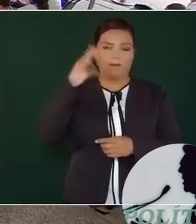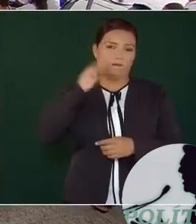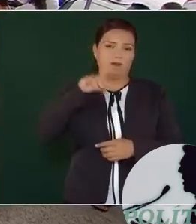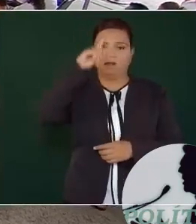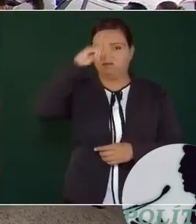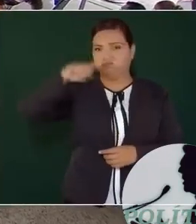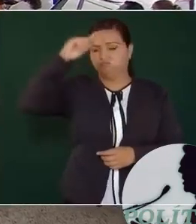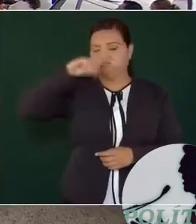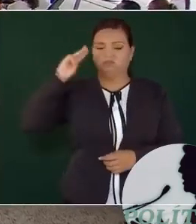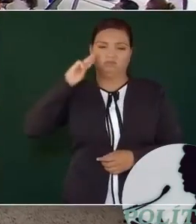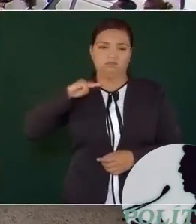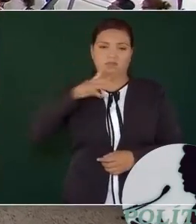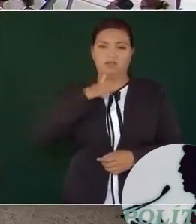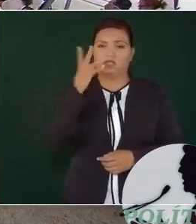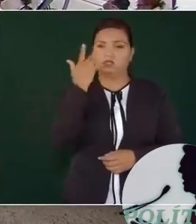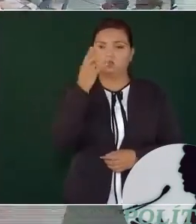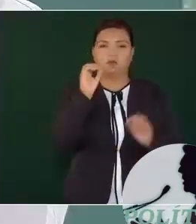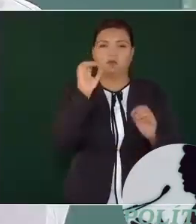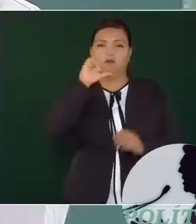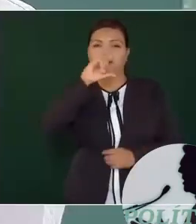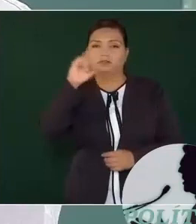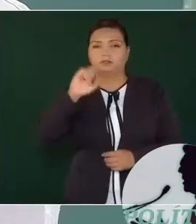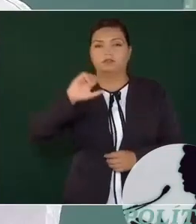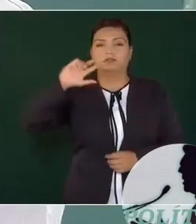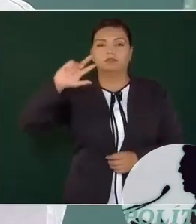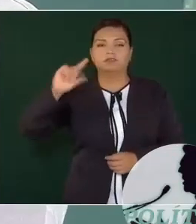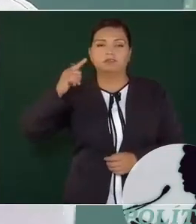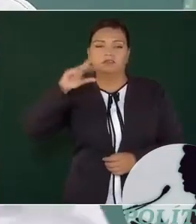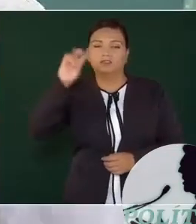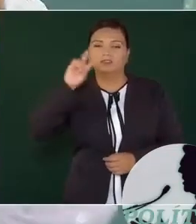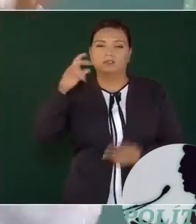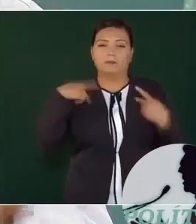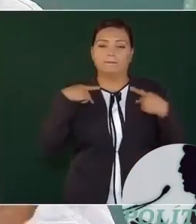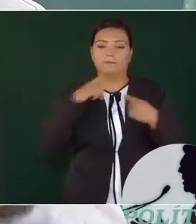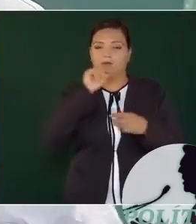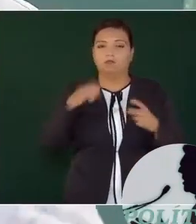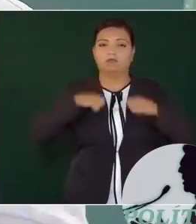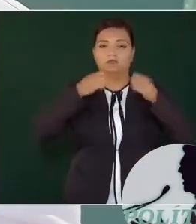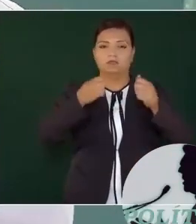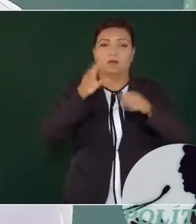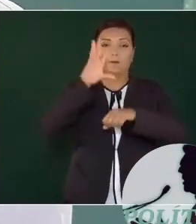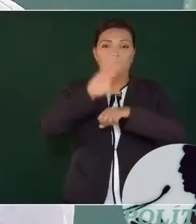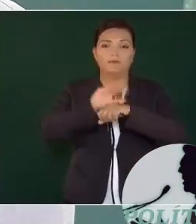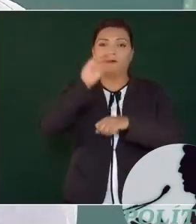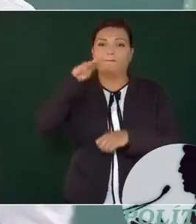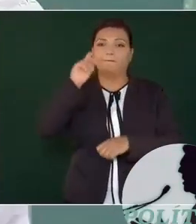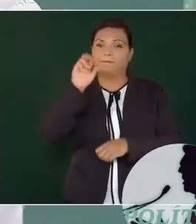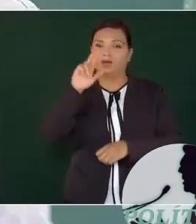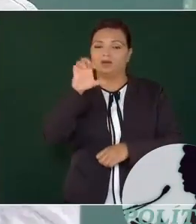a 50, 100, 200 y meten amparos.